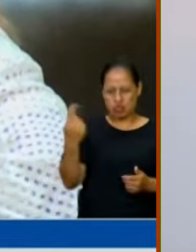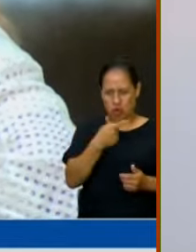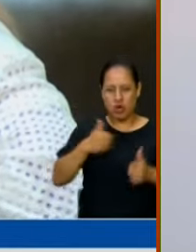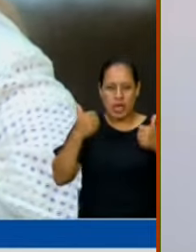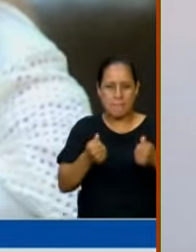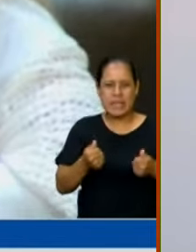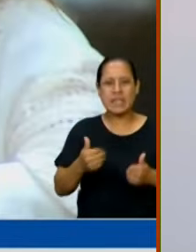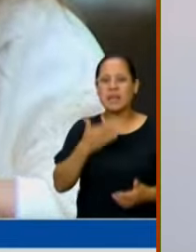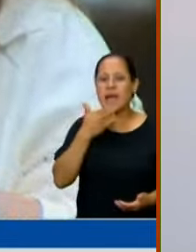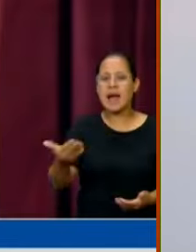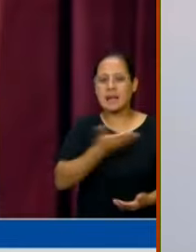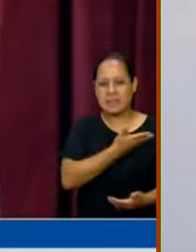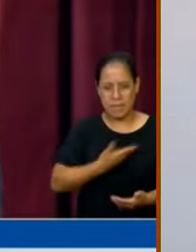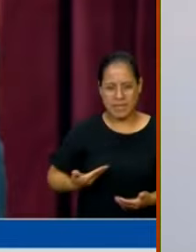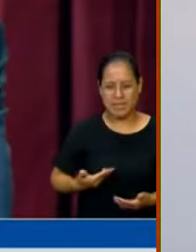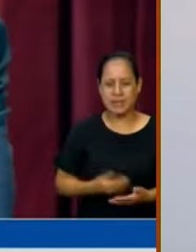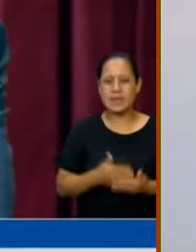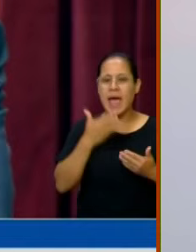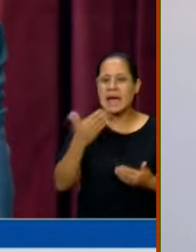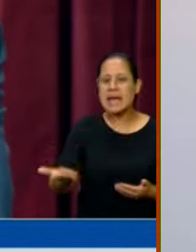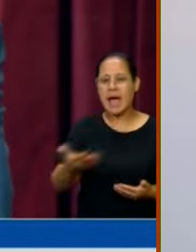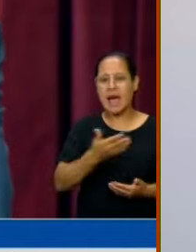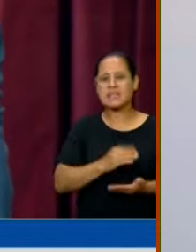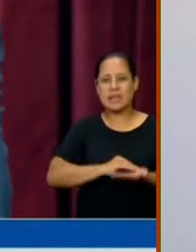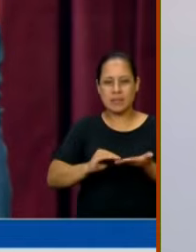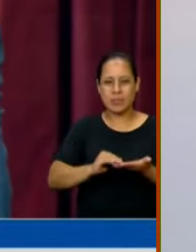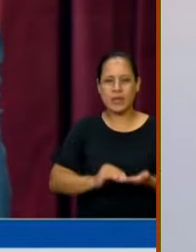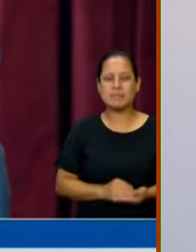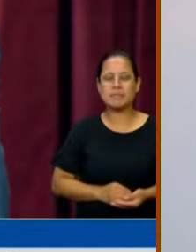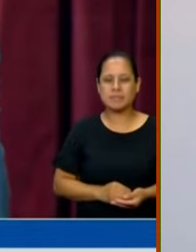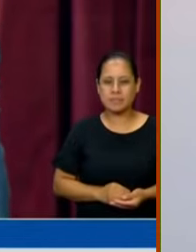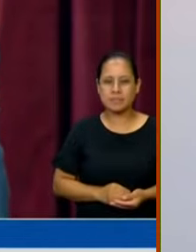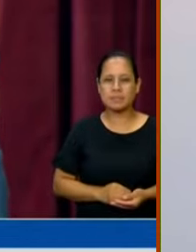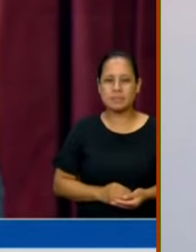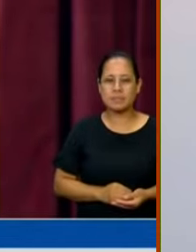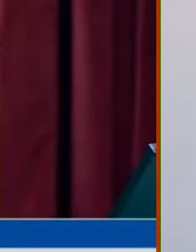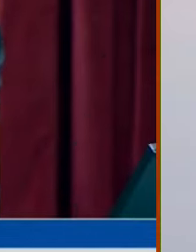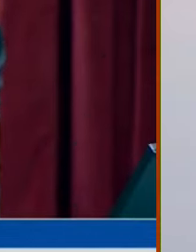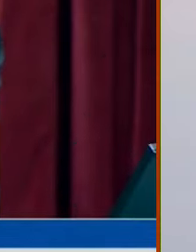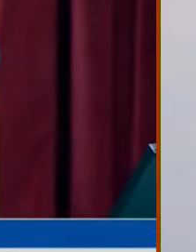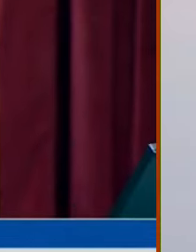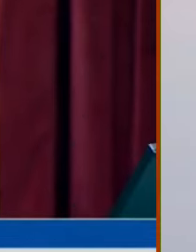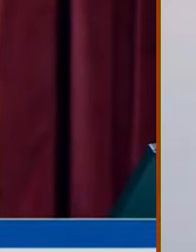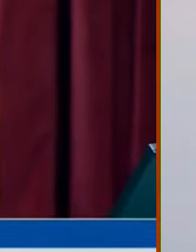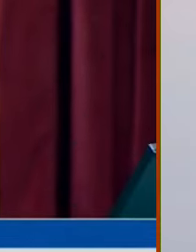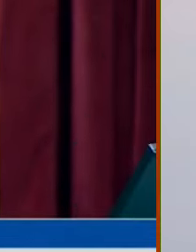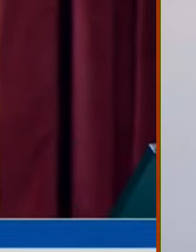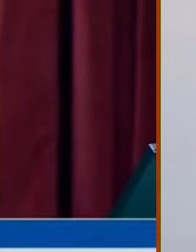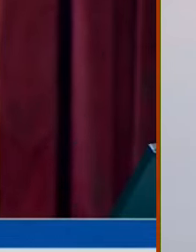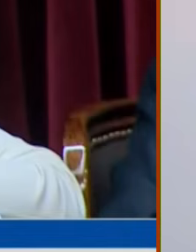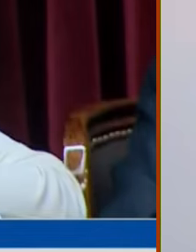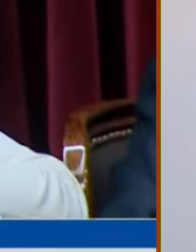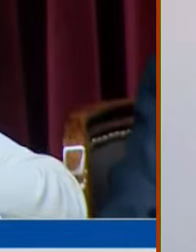logrado construir, y posteriormente cuando llegó el dictamen no tenía nada que ver con los acuerdos que habían construido, se encontraron con algo totalmente